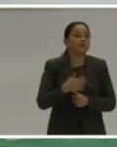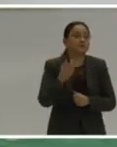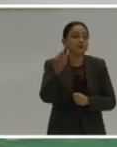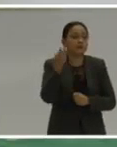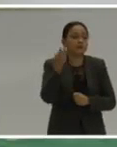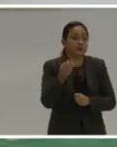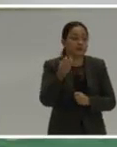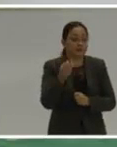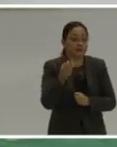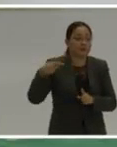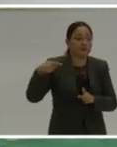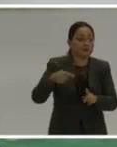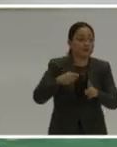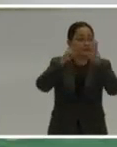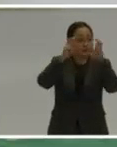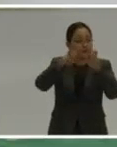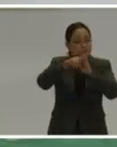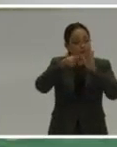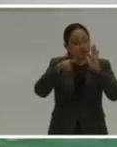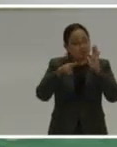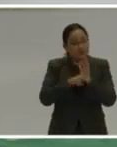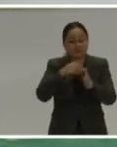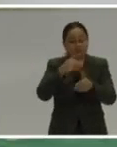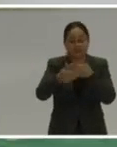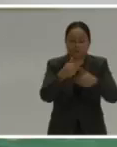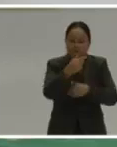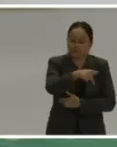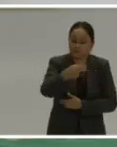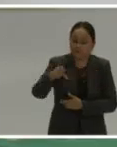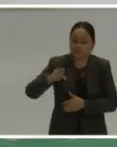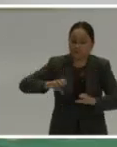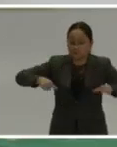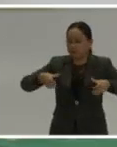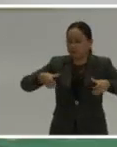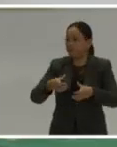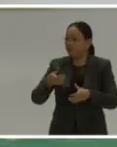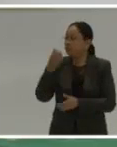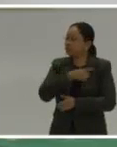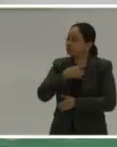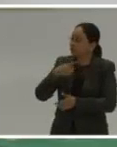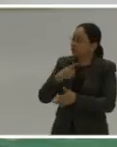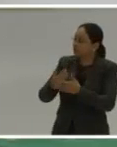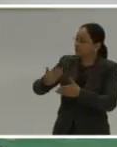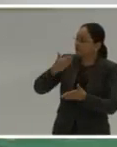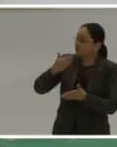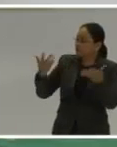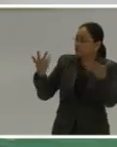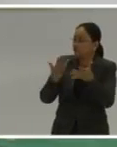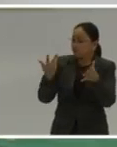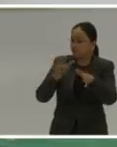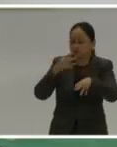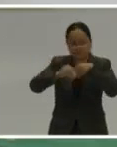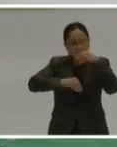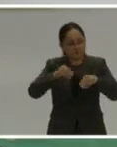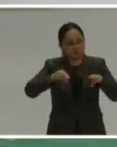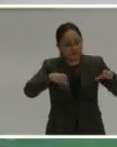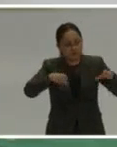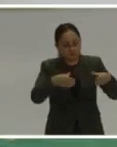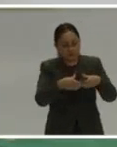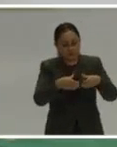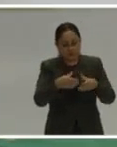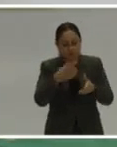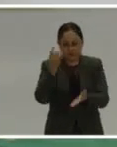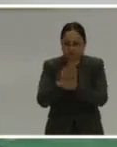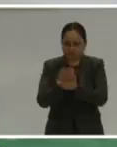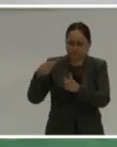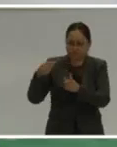el tema de normas y procedimientos propios tiene que ser trabajado, decimos, no por consultores,